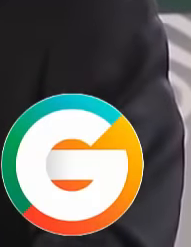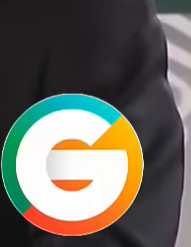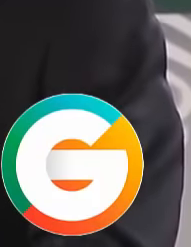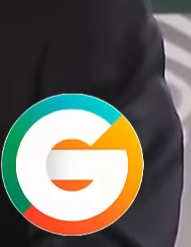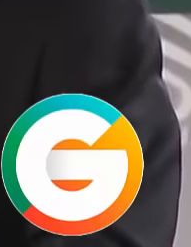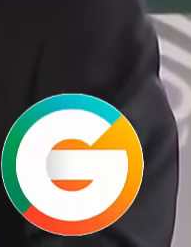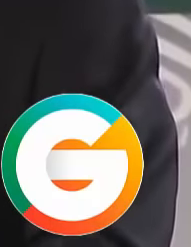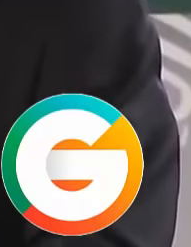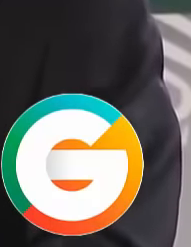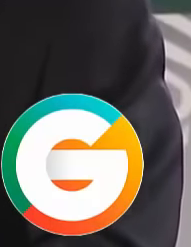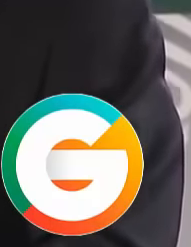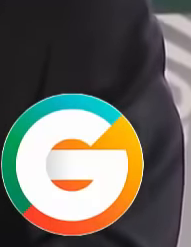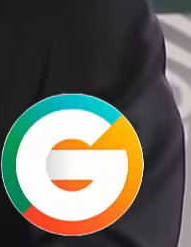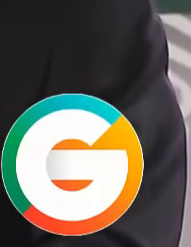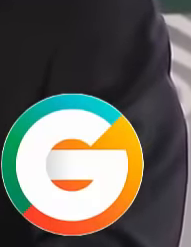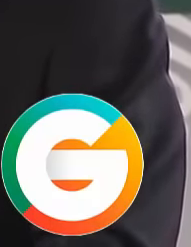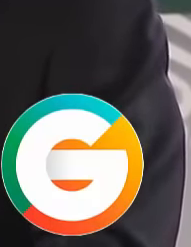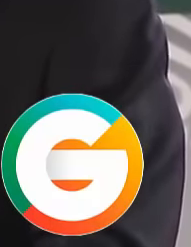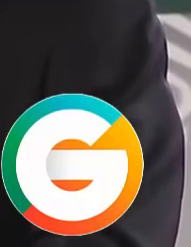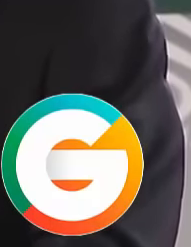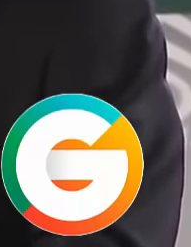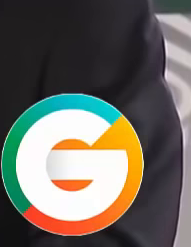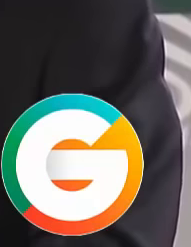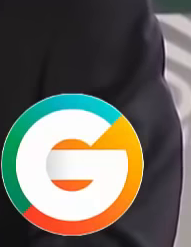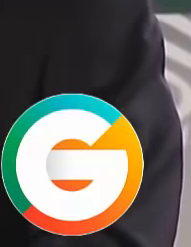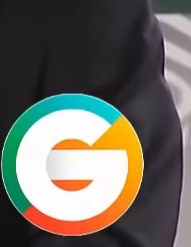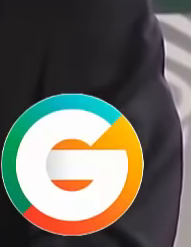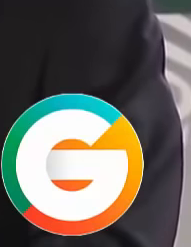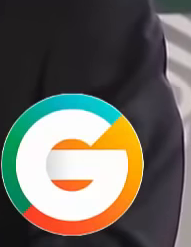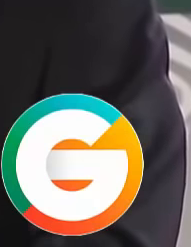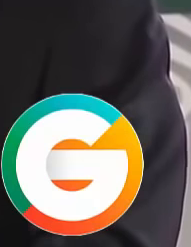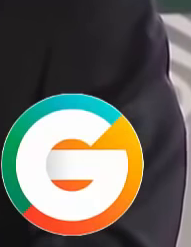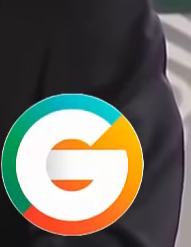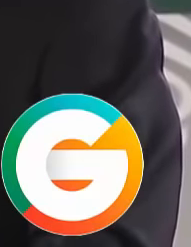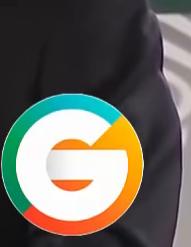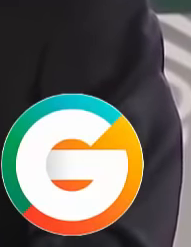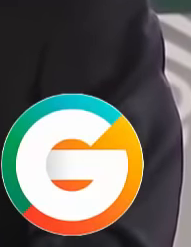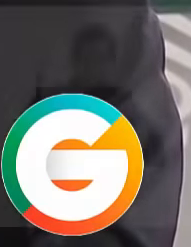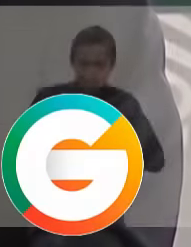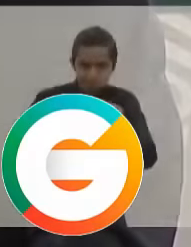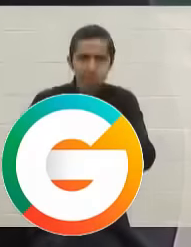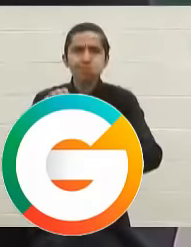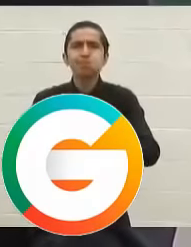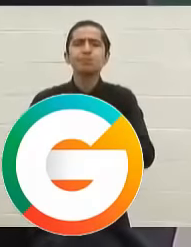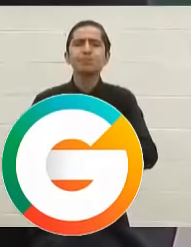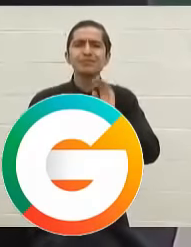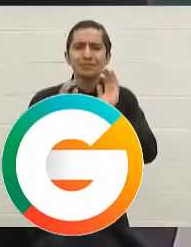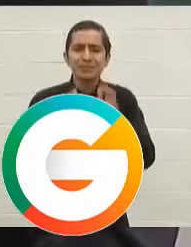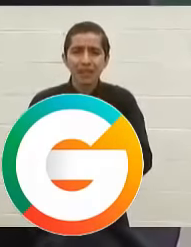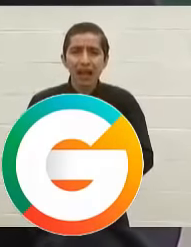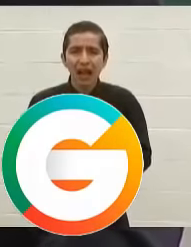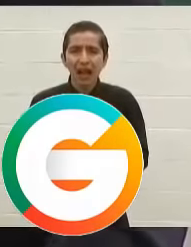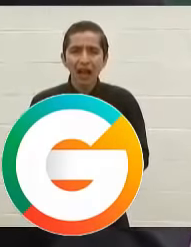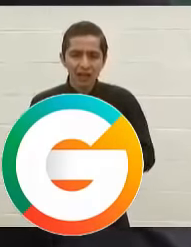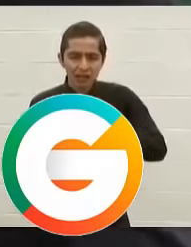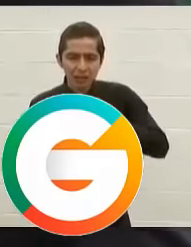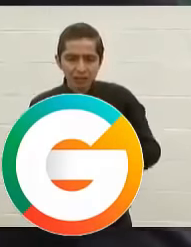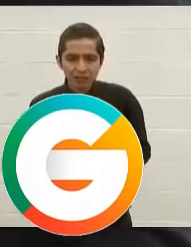funcionario permitieron la detención de 12 personas que